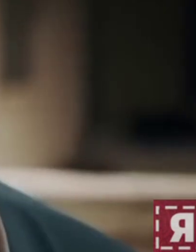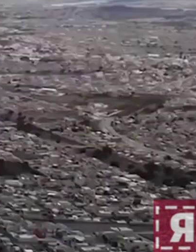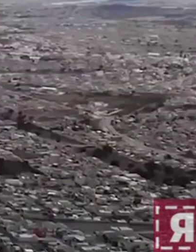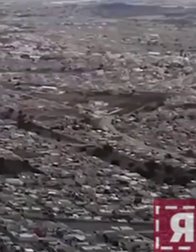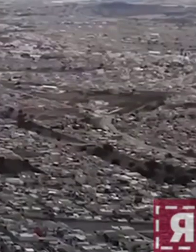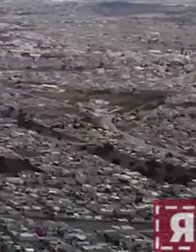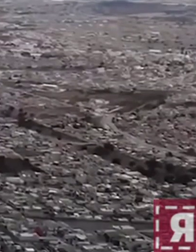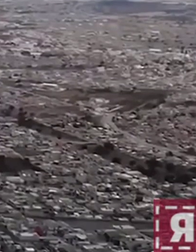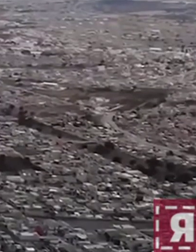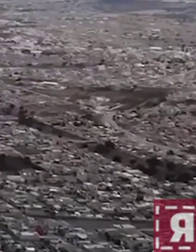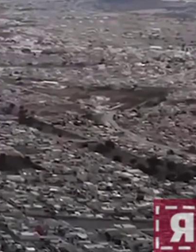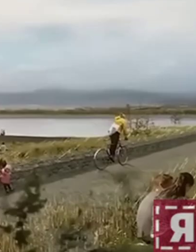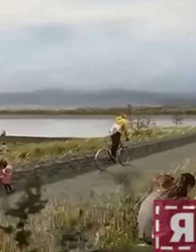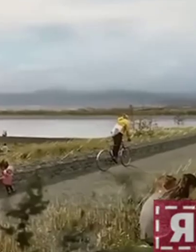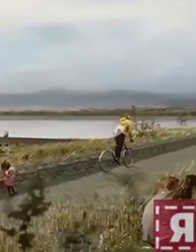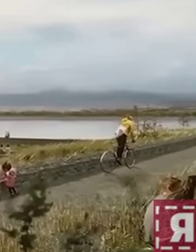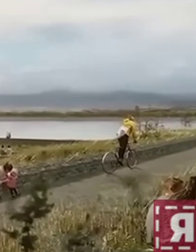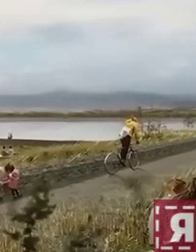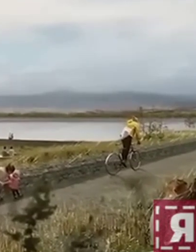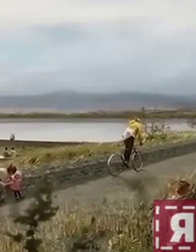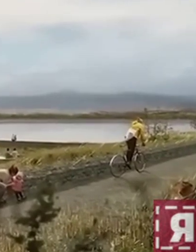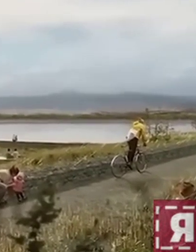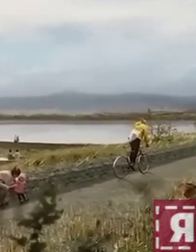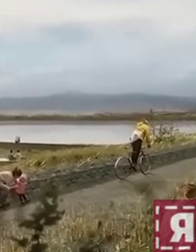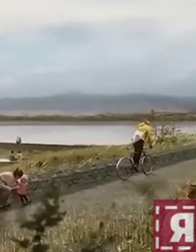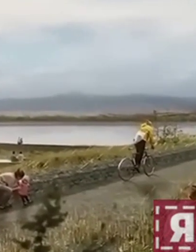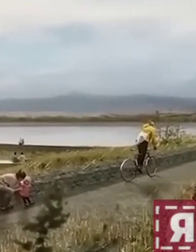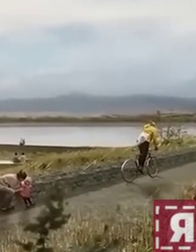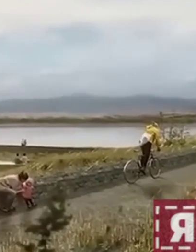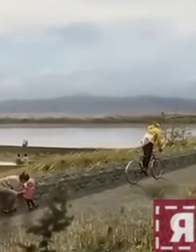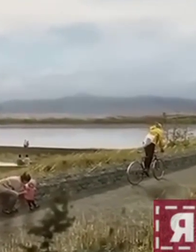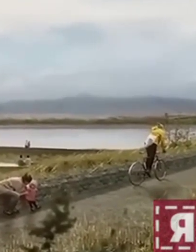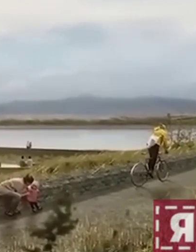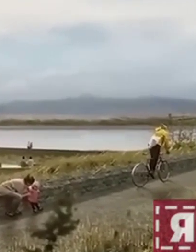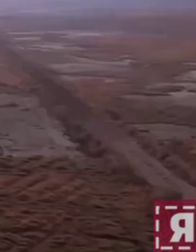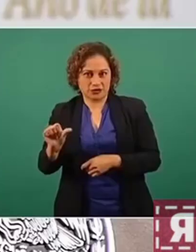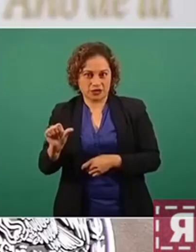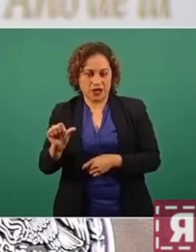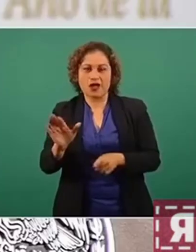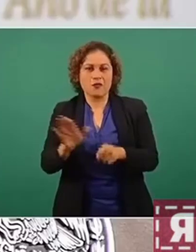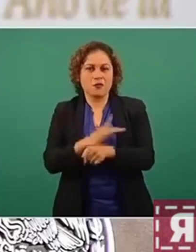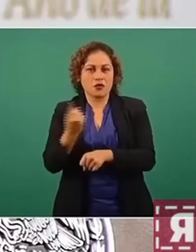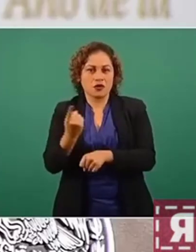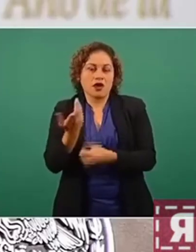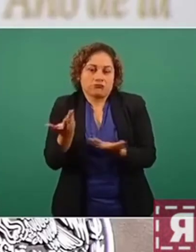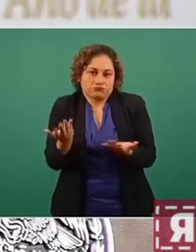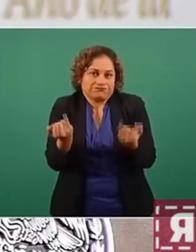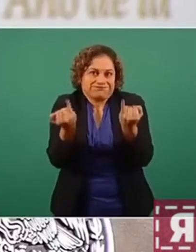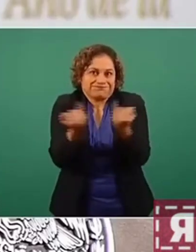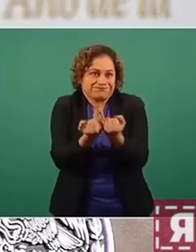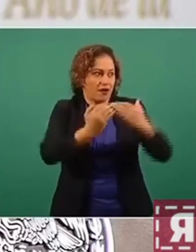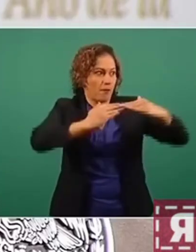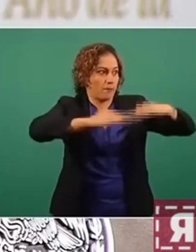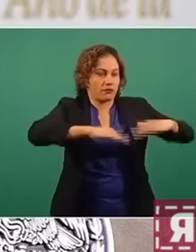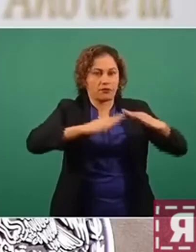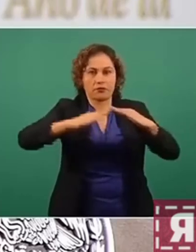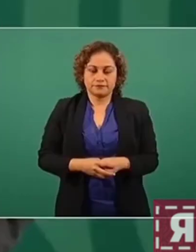oficial, donde se explican los detalles expuestos en este video. Sin más, acompáñame a verlo.